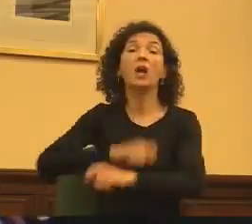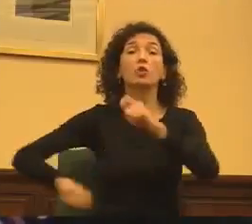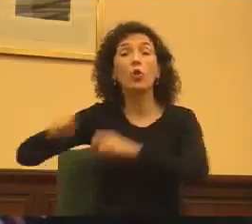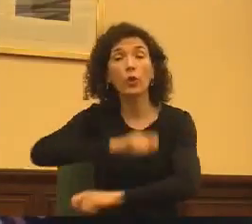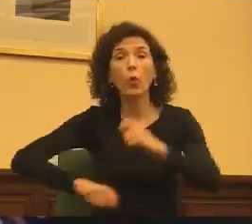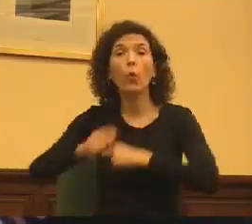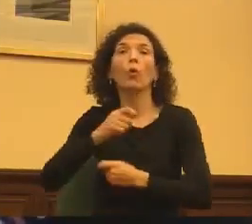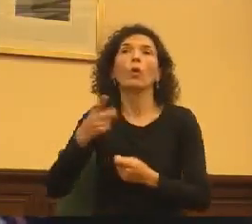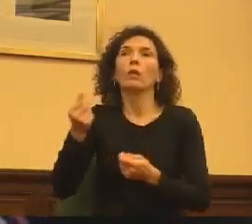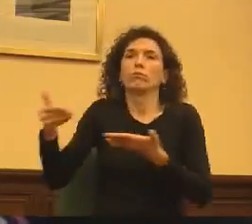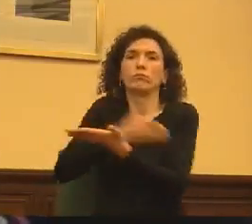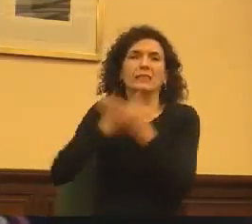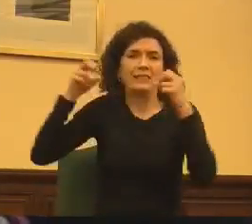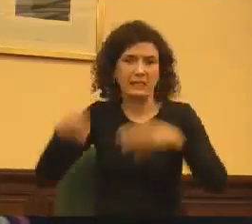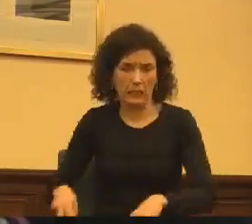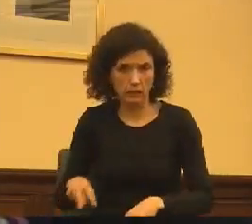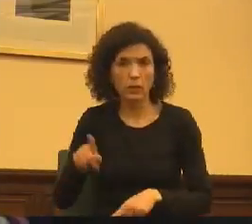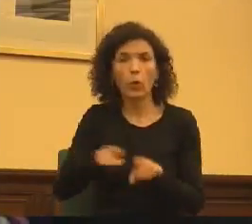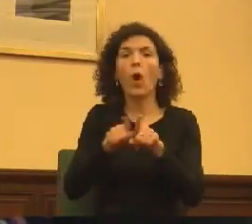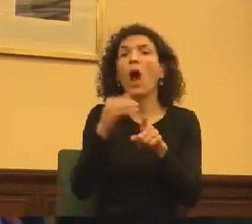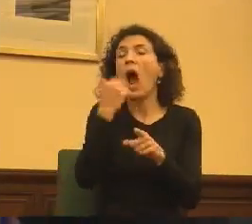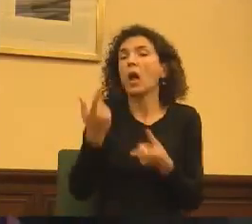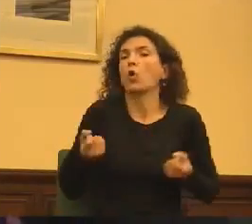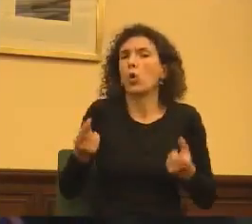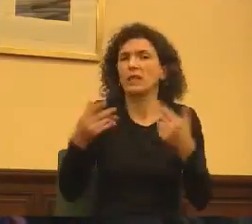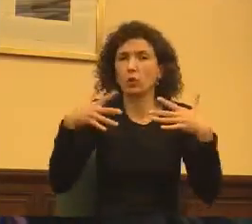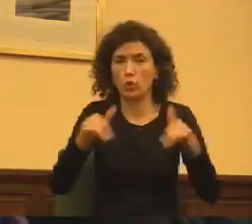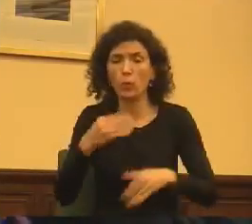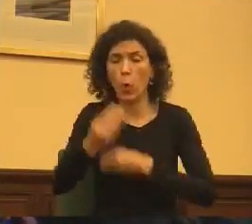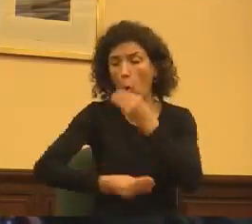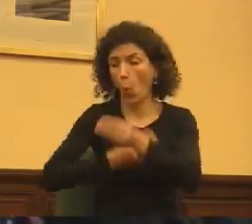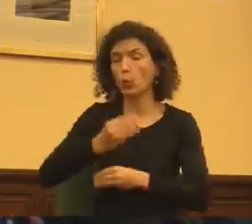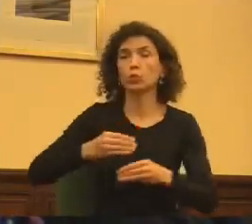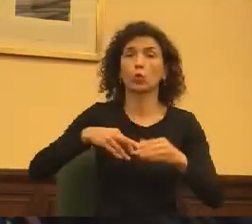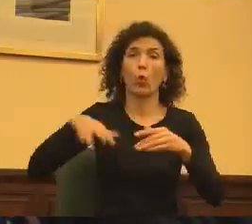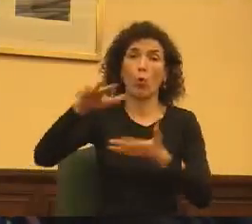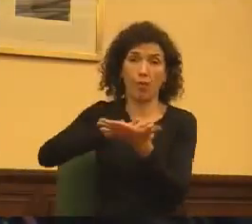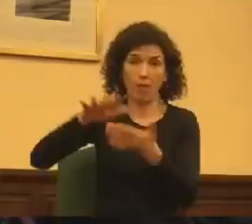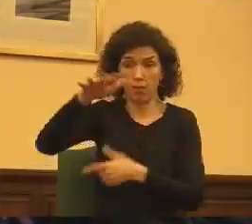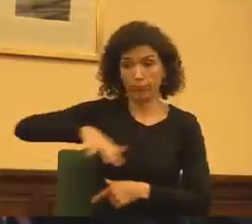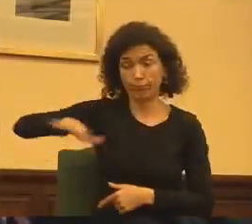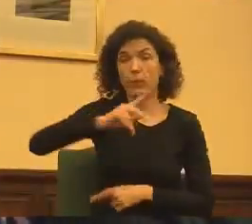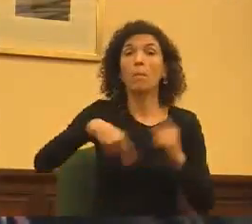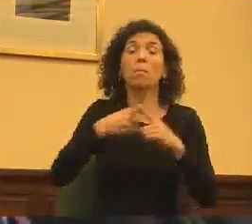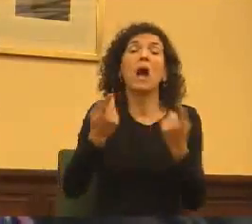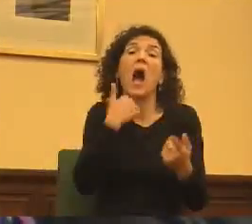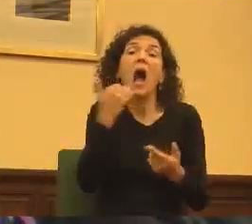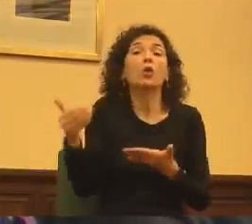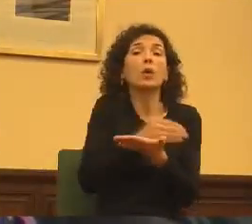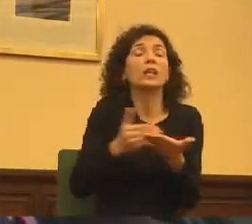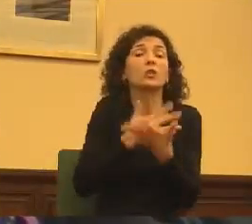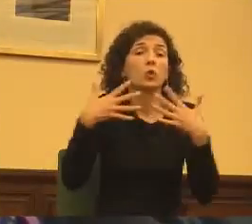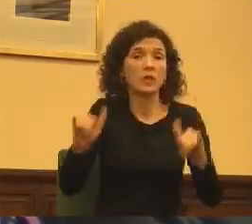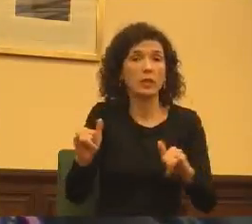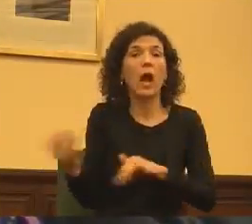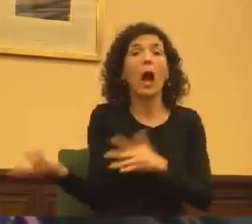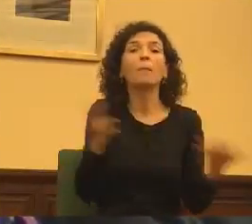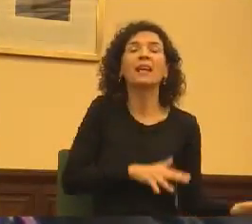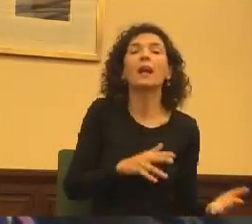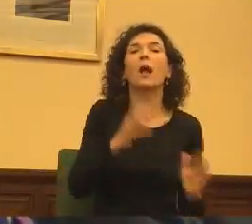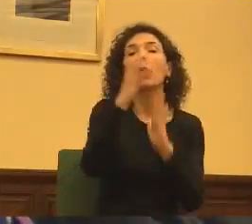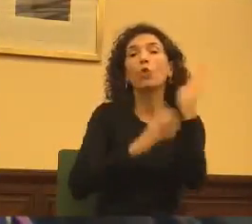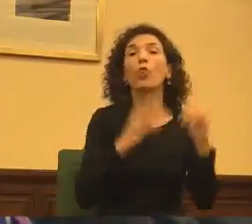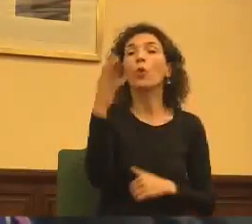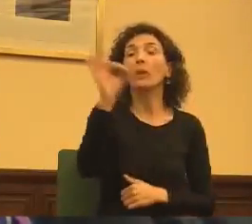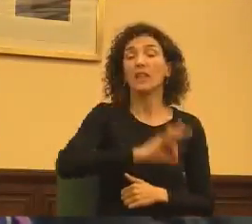asociación o entidad sin ánimo de lucro y no genere costes económicos por el uso del equipamiento, ni se pretenda generar ingresos, se aplicará una reducción